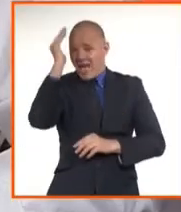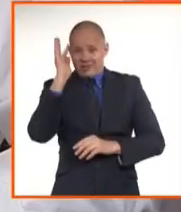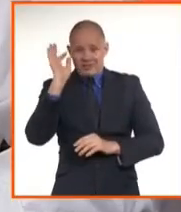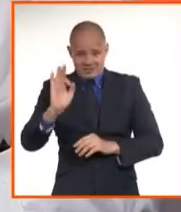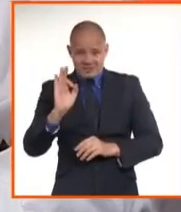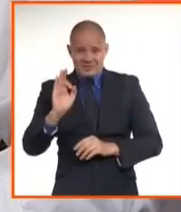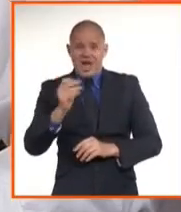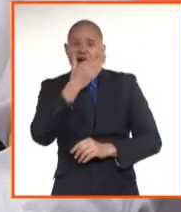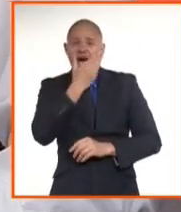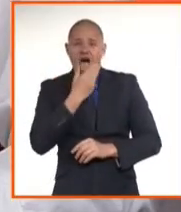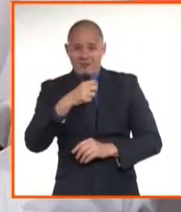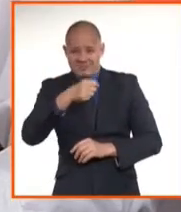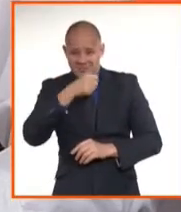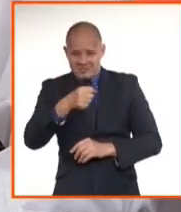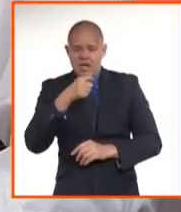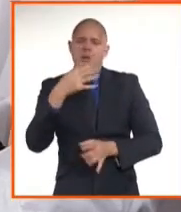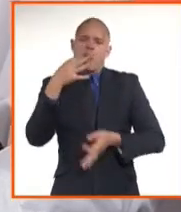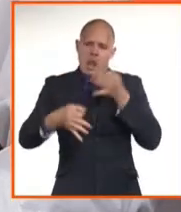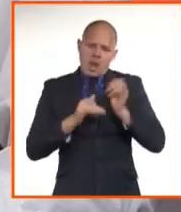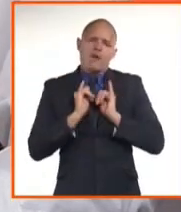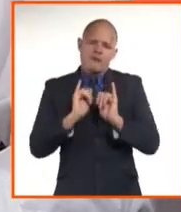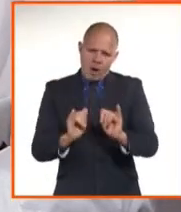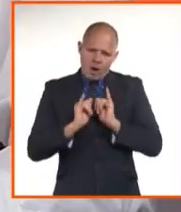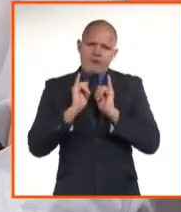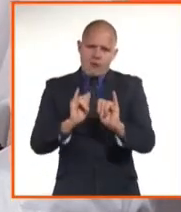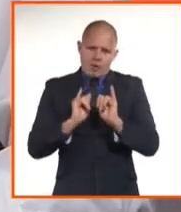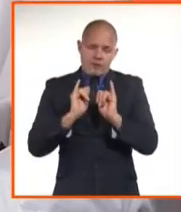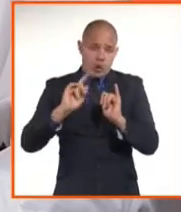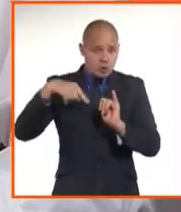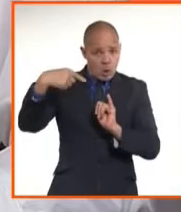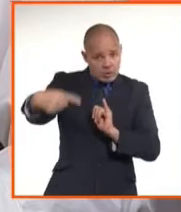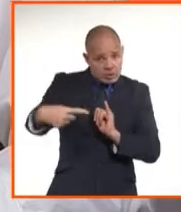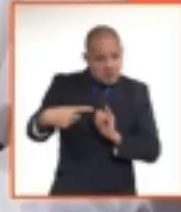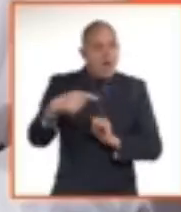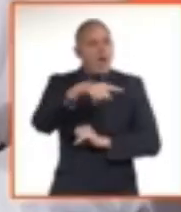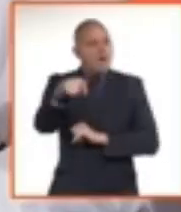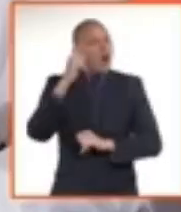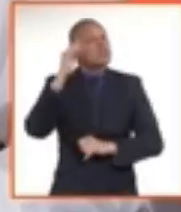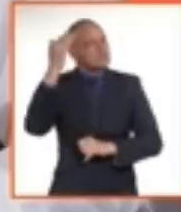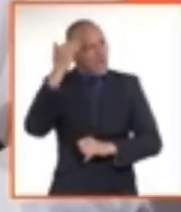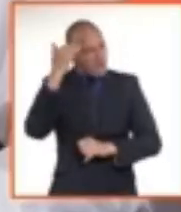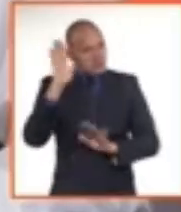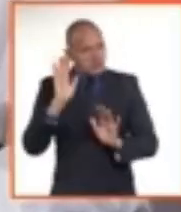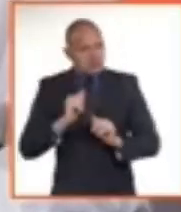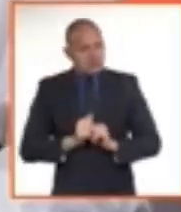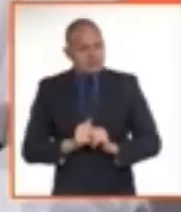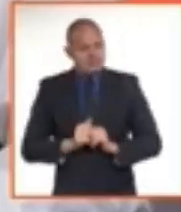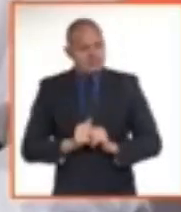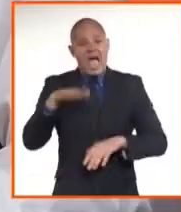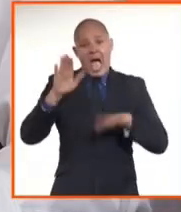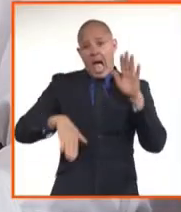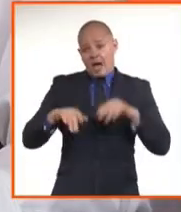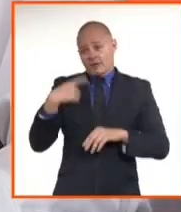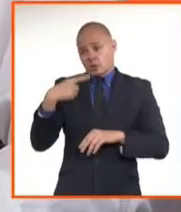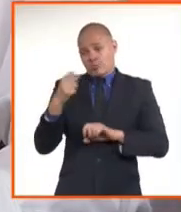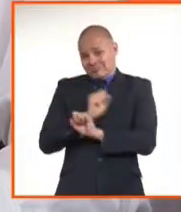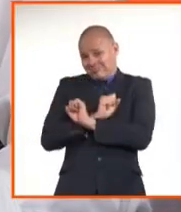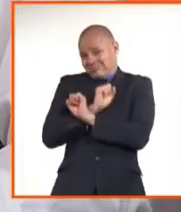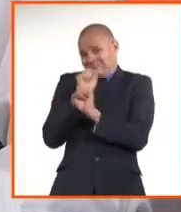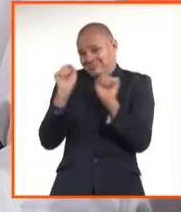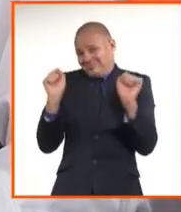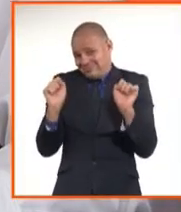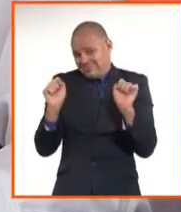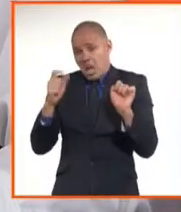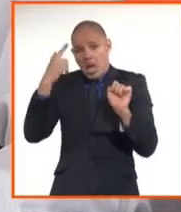y las perspectivas para enfrentar el próximo día, que muchas veces las perspectivas que tenemos por la mañana a veces no son